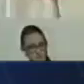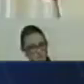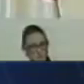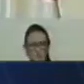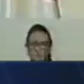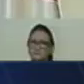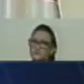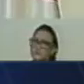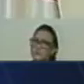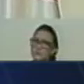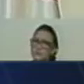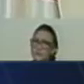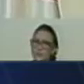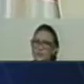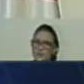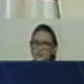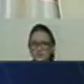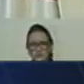¿por qué